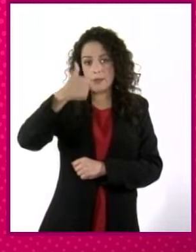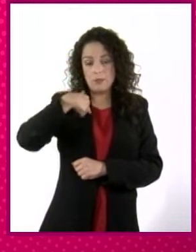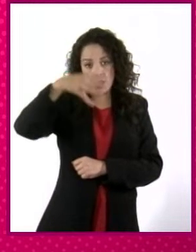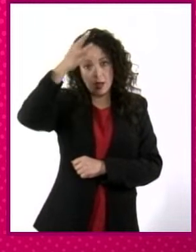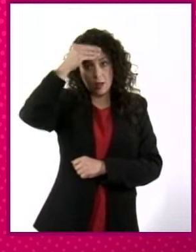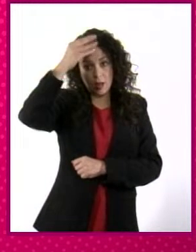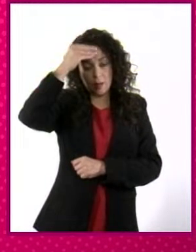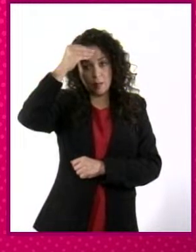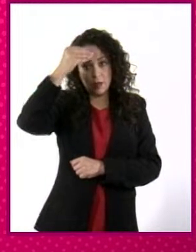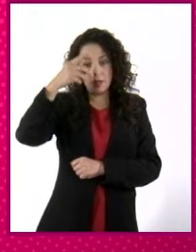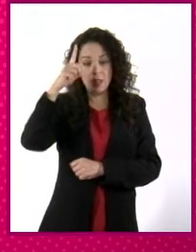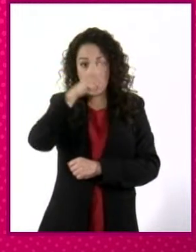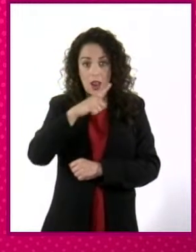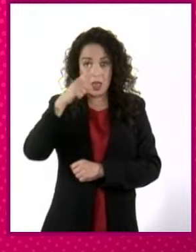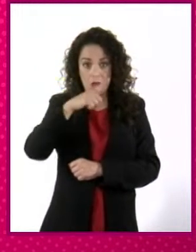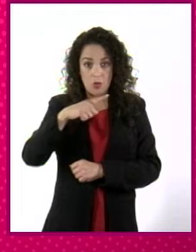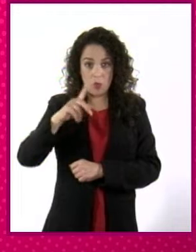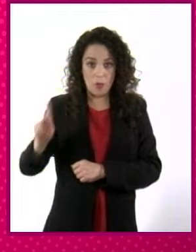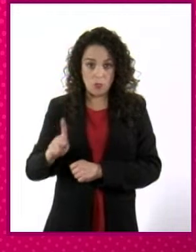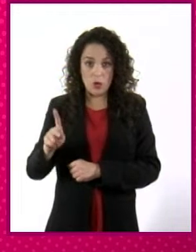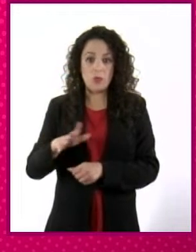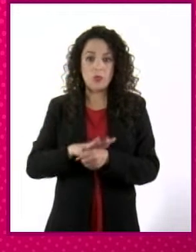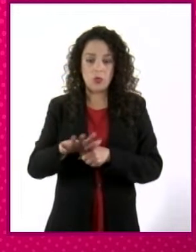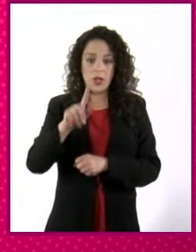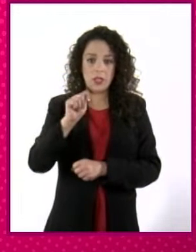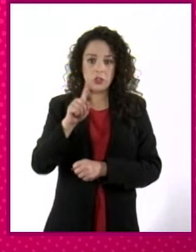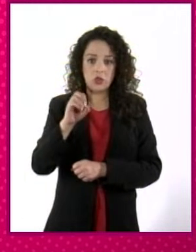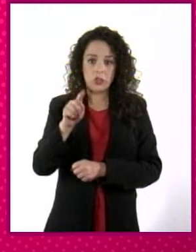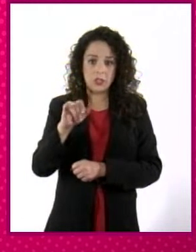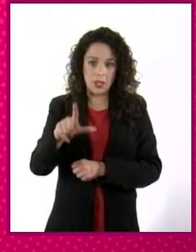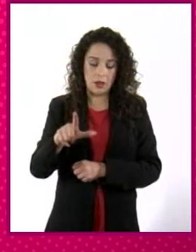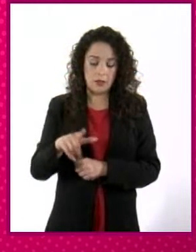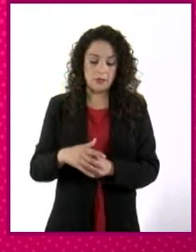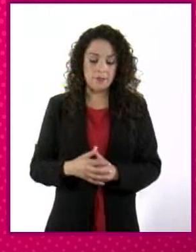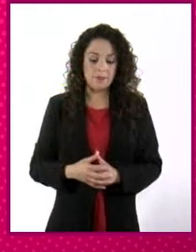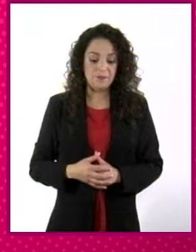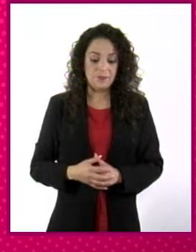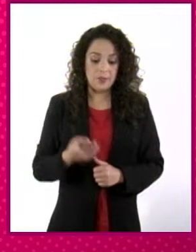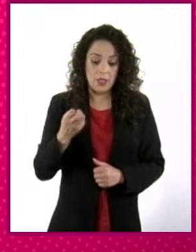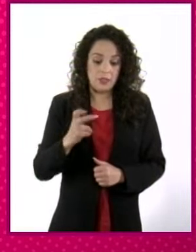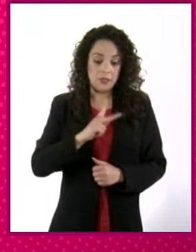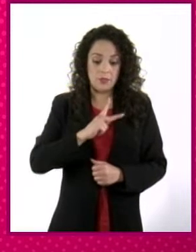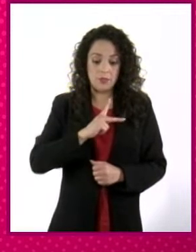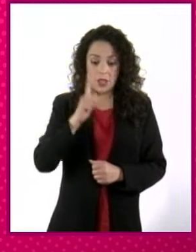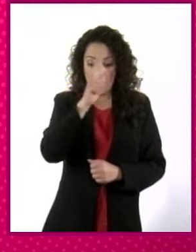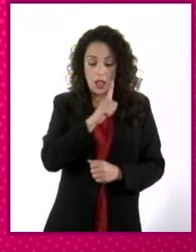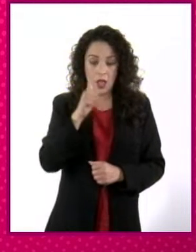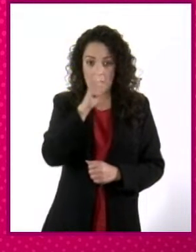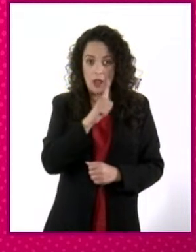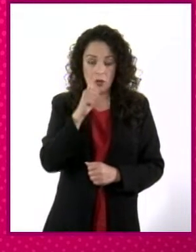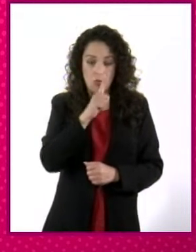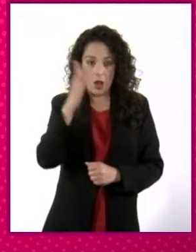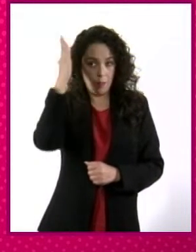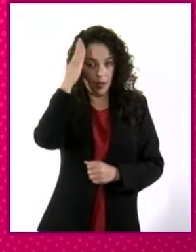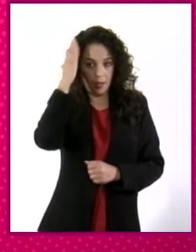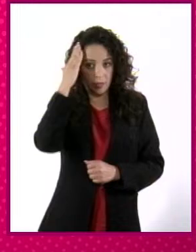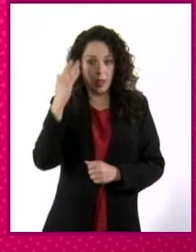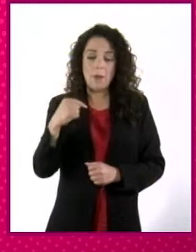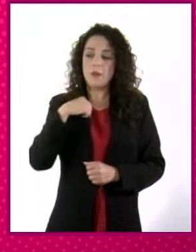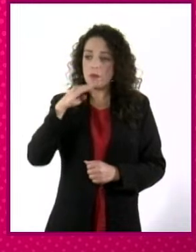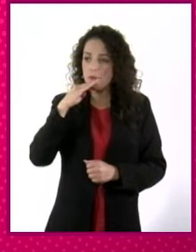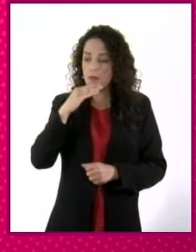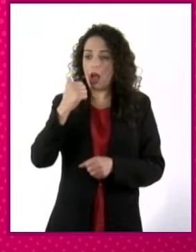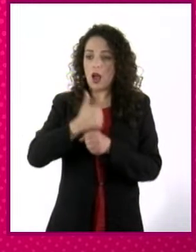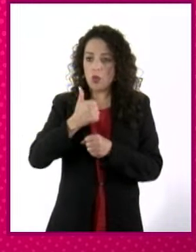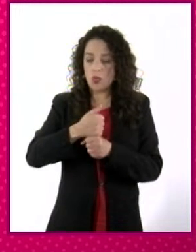nuestros pueblos es el tzotzil. Aquí básicamente nuestra lengua es el tzotzil, entonces mi mamá, mi abuela,